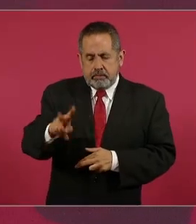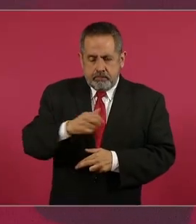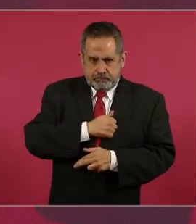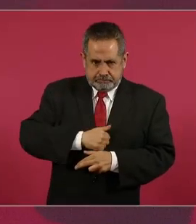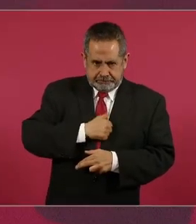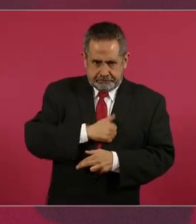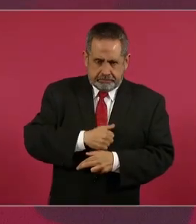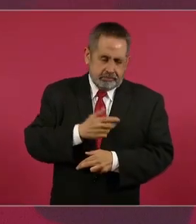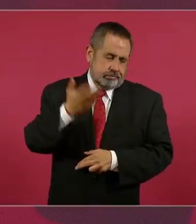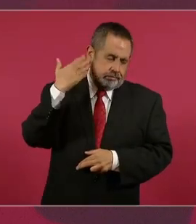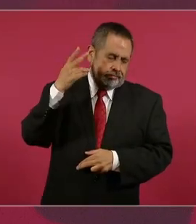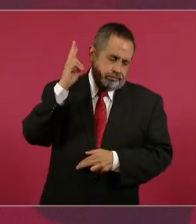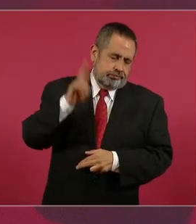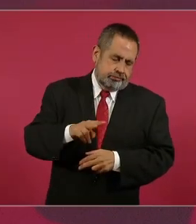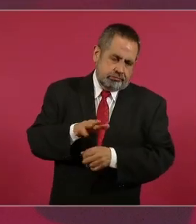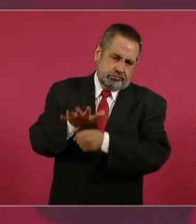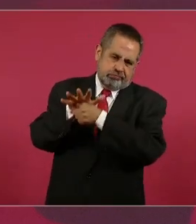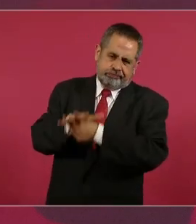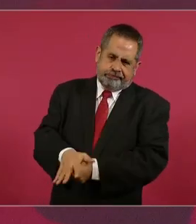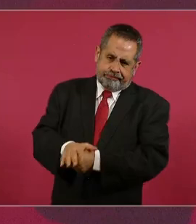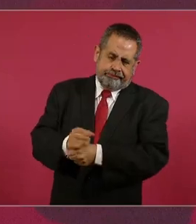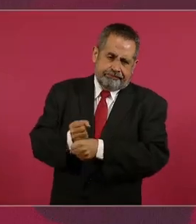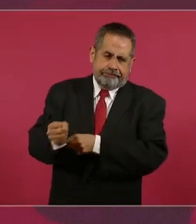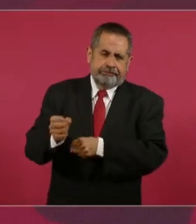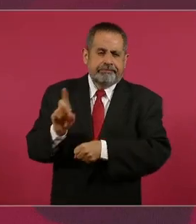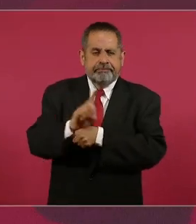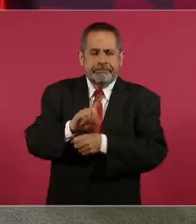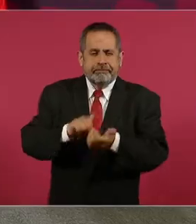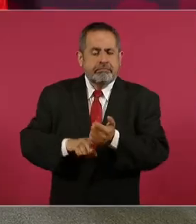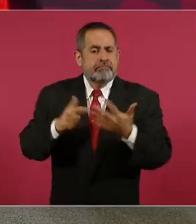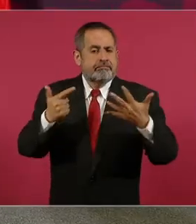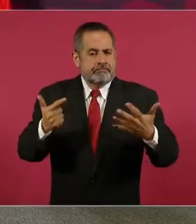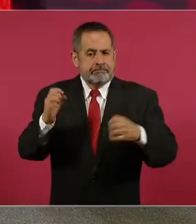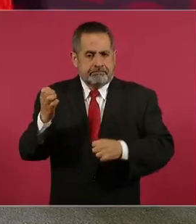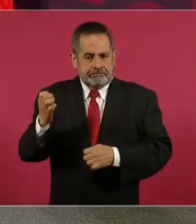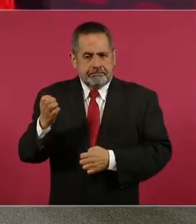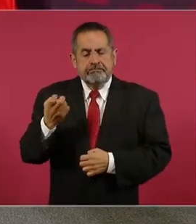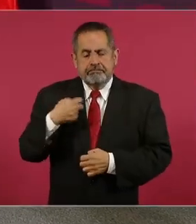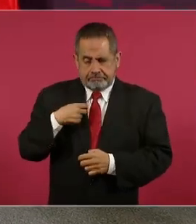lamentablemente, de la represión del día 7 de enero